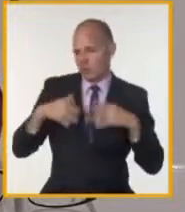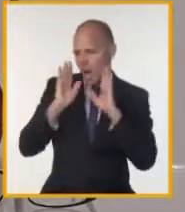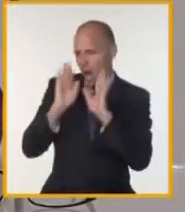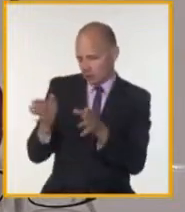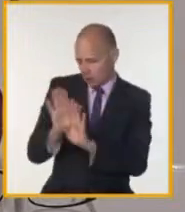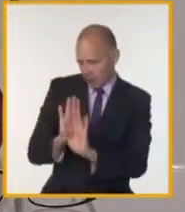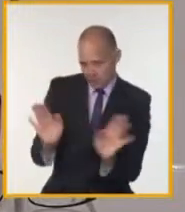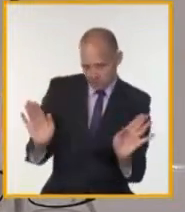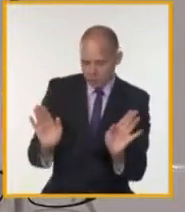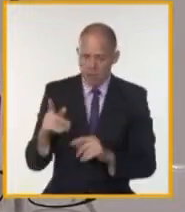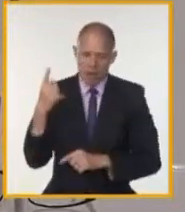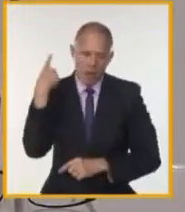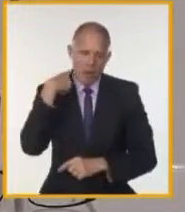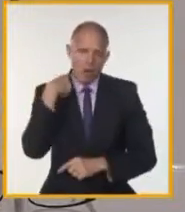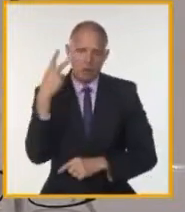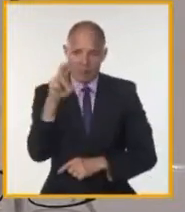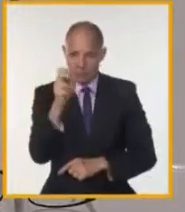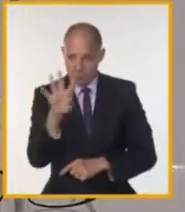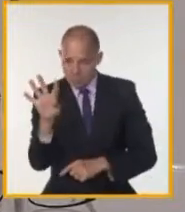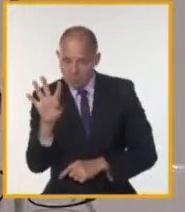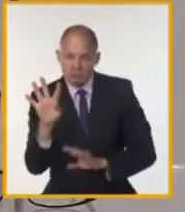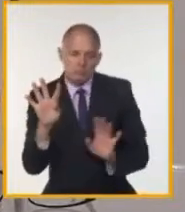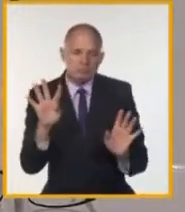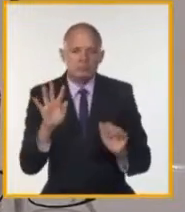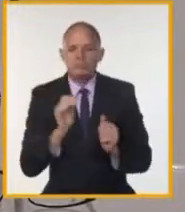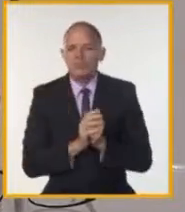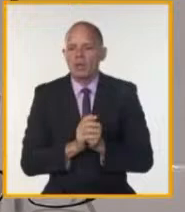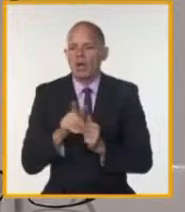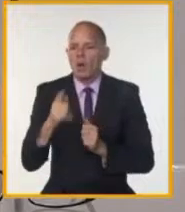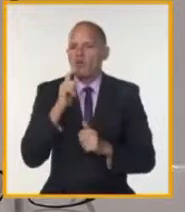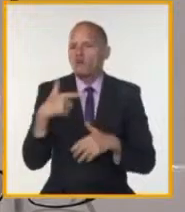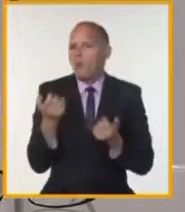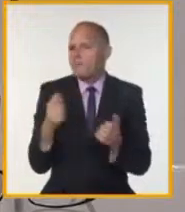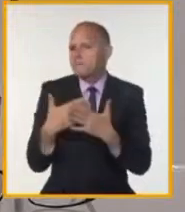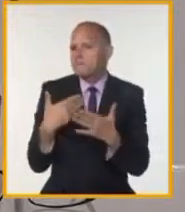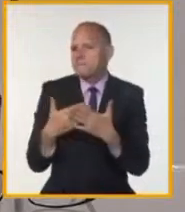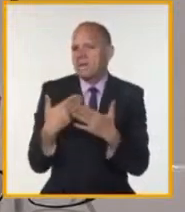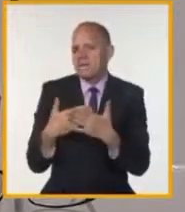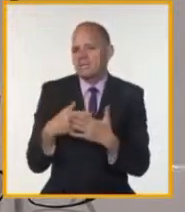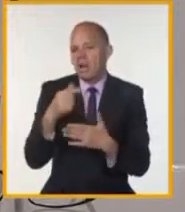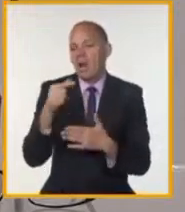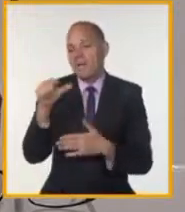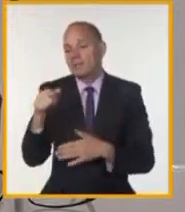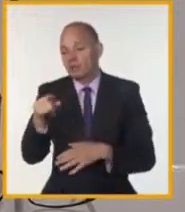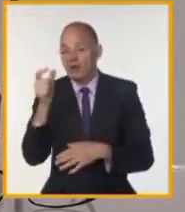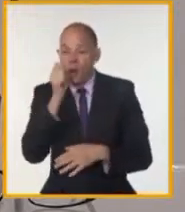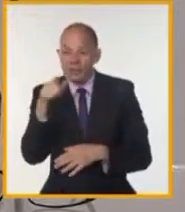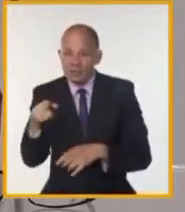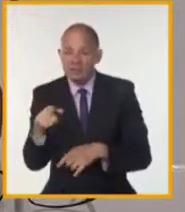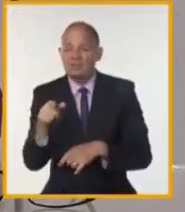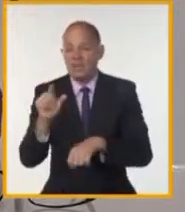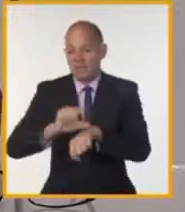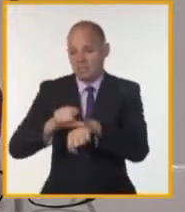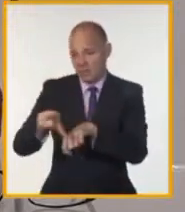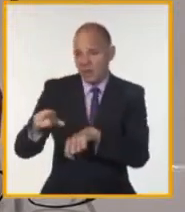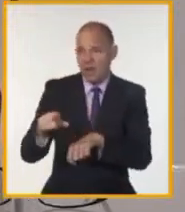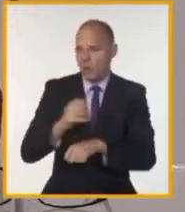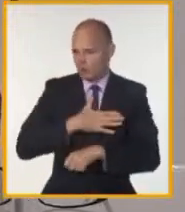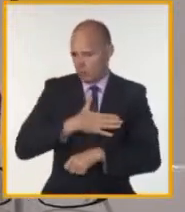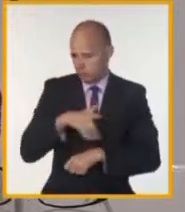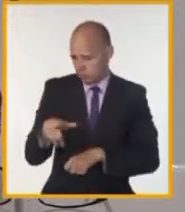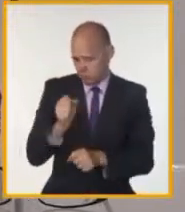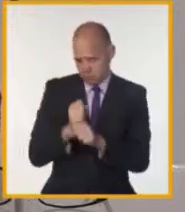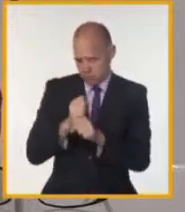eso. Año 2014. Es un modelo de gestión donde el chofer es un TCP, un trabajador por cuenta propia, y el